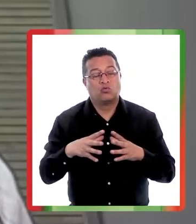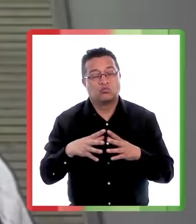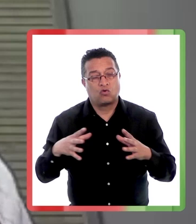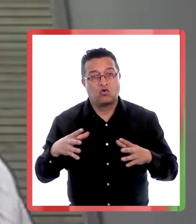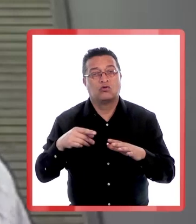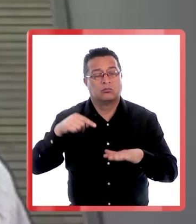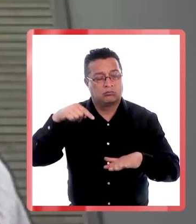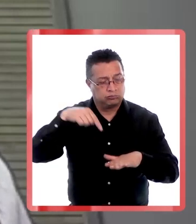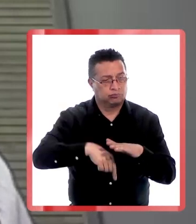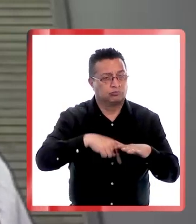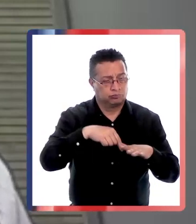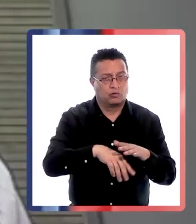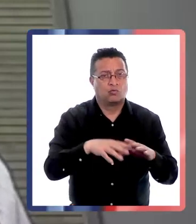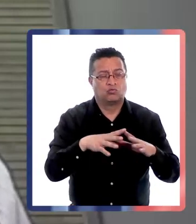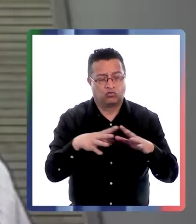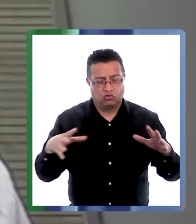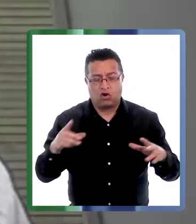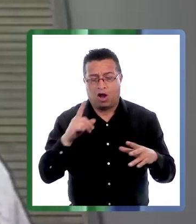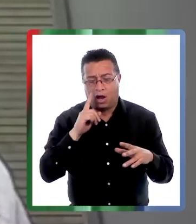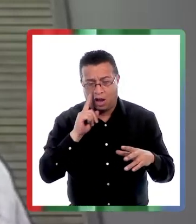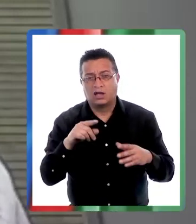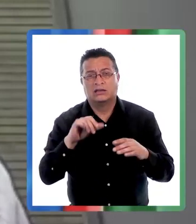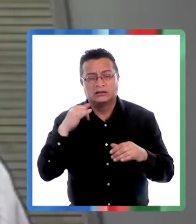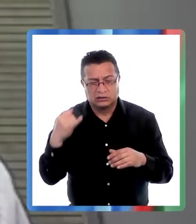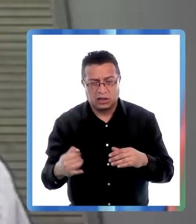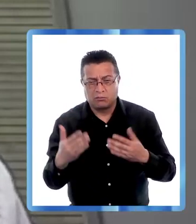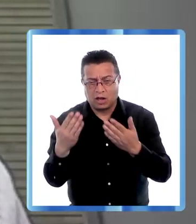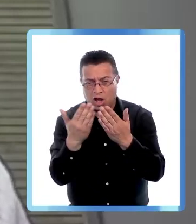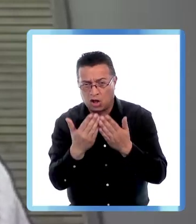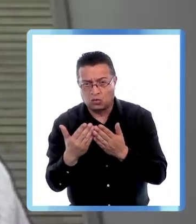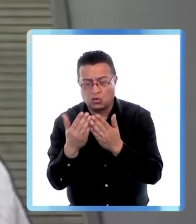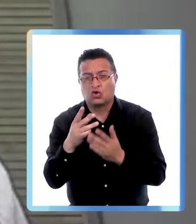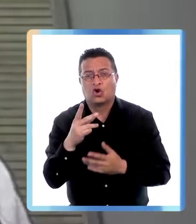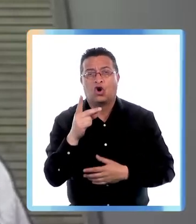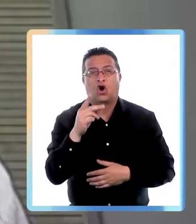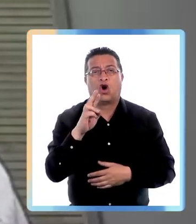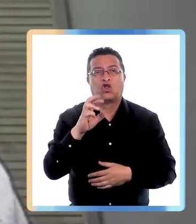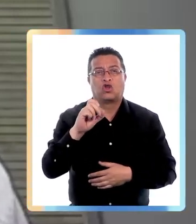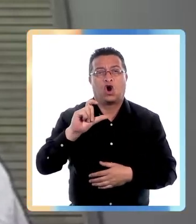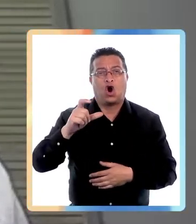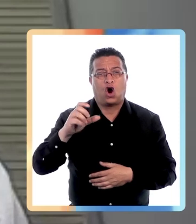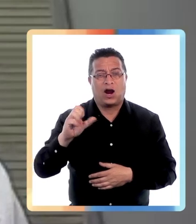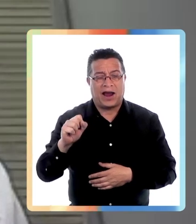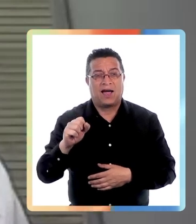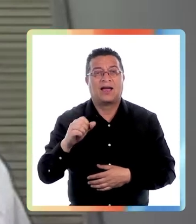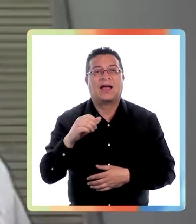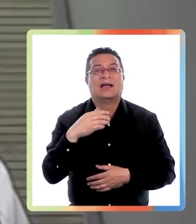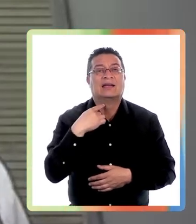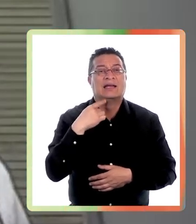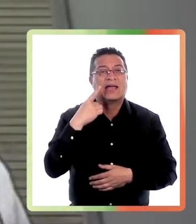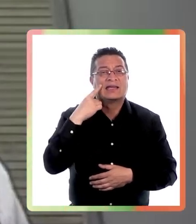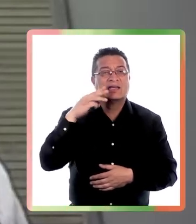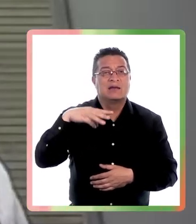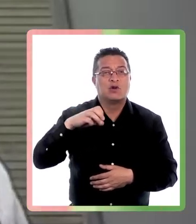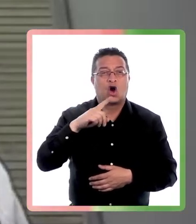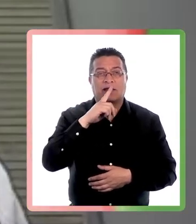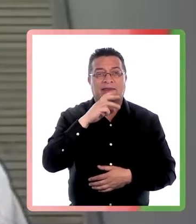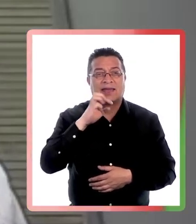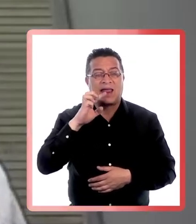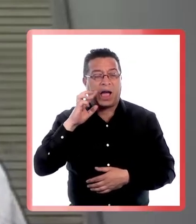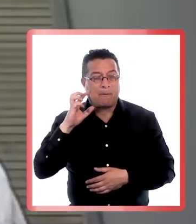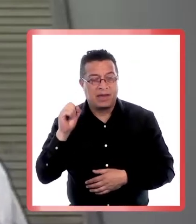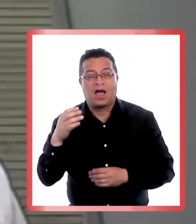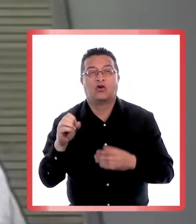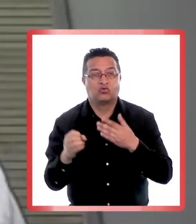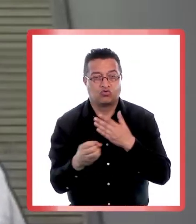muy abundantes. Y en ese sentido siempre están apareciendo drogas de quimioterapia nueva, terapias alternativas como son